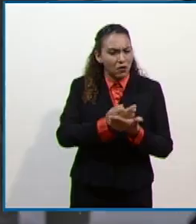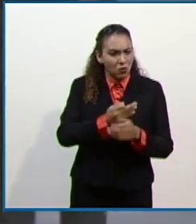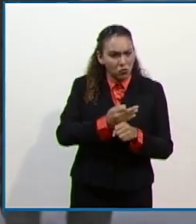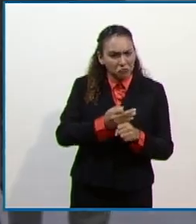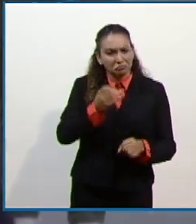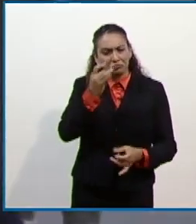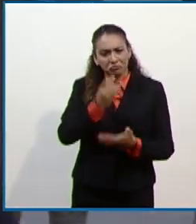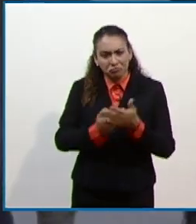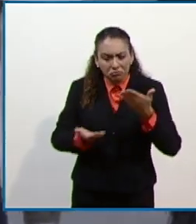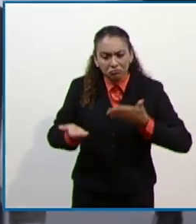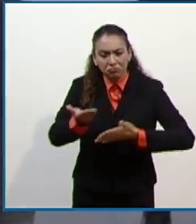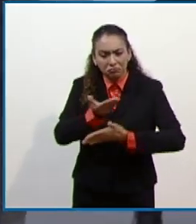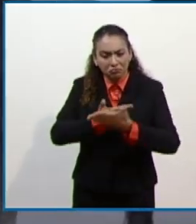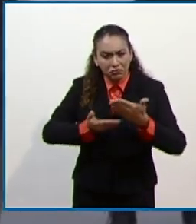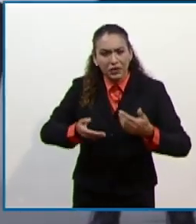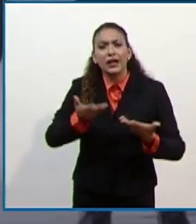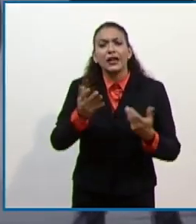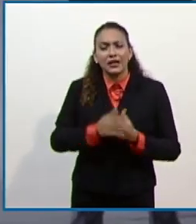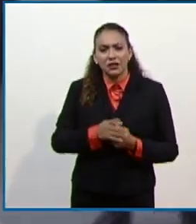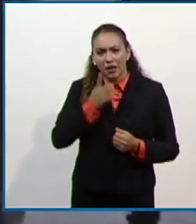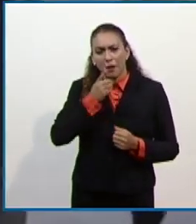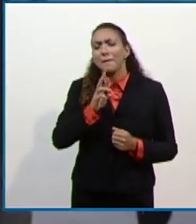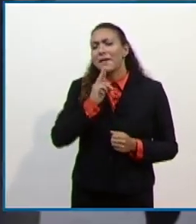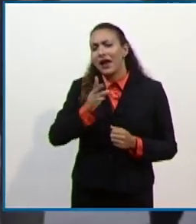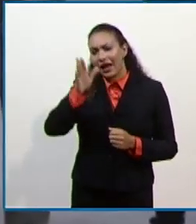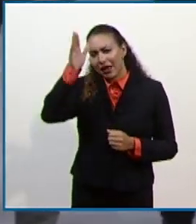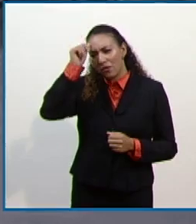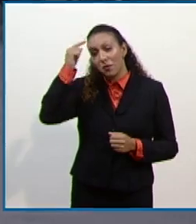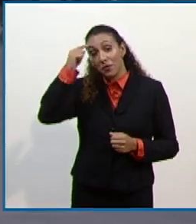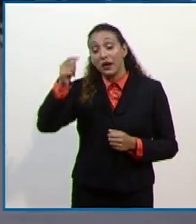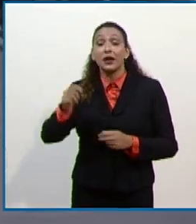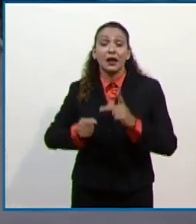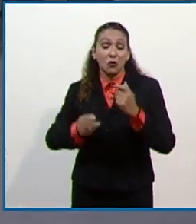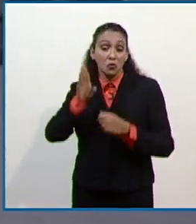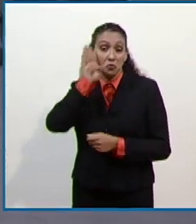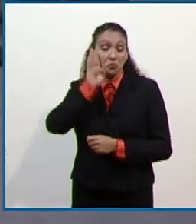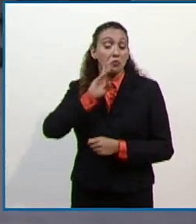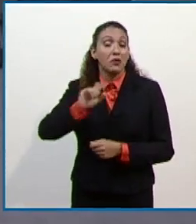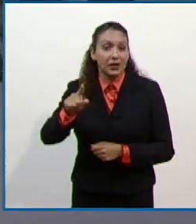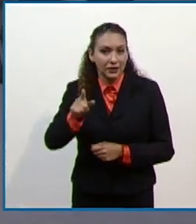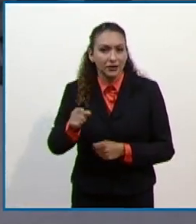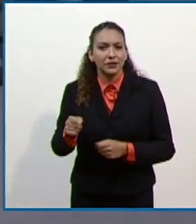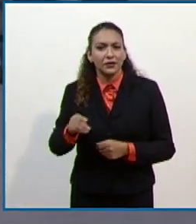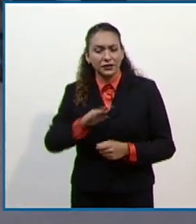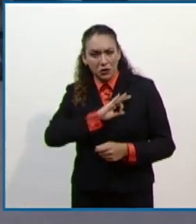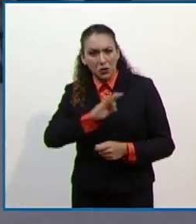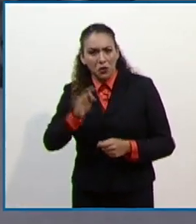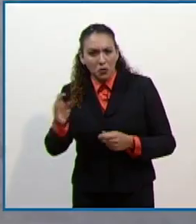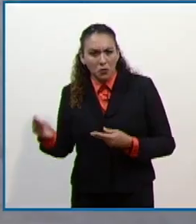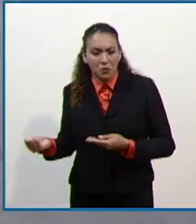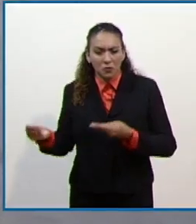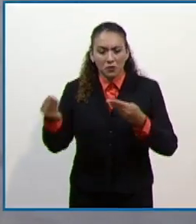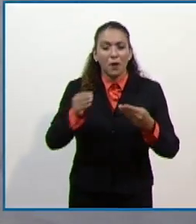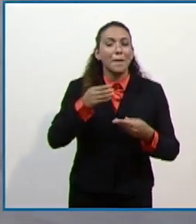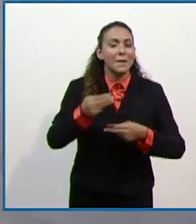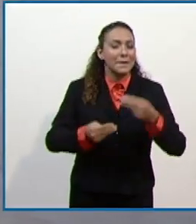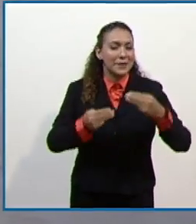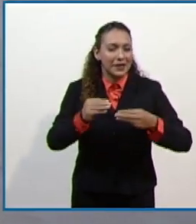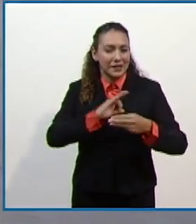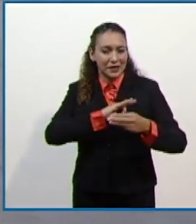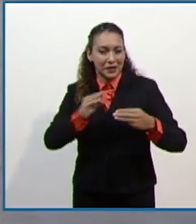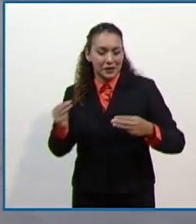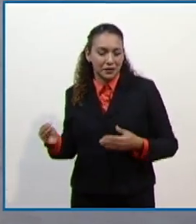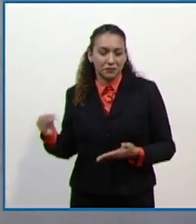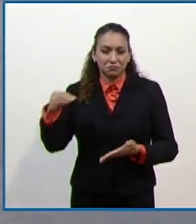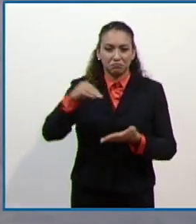Tribunal Superior Agrario emitió un acuerdo que faculta a los magistrados de tribunales unitarios para pronunciar resolución durante el desarrollo de